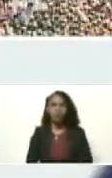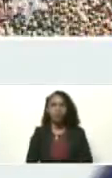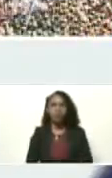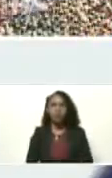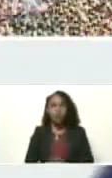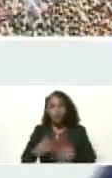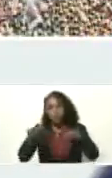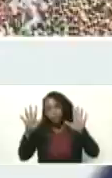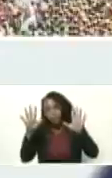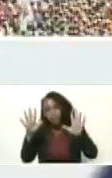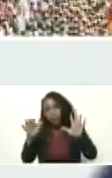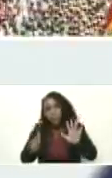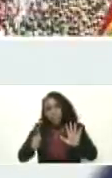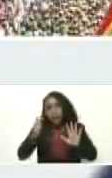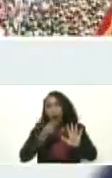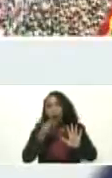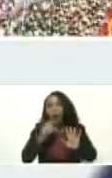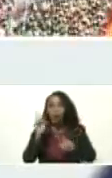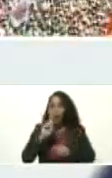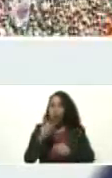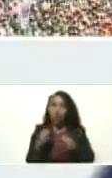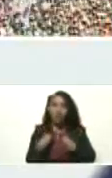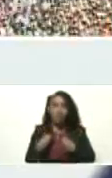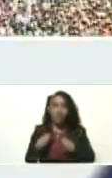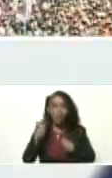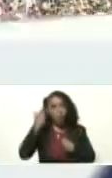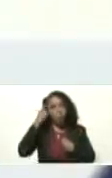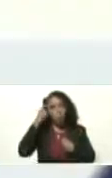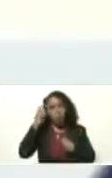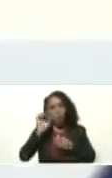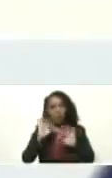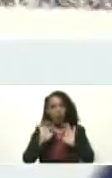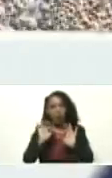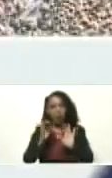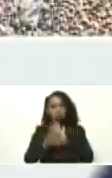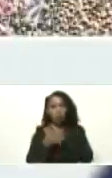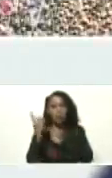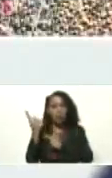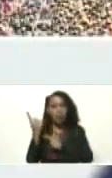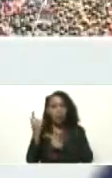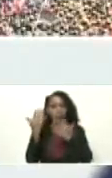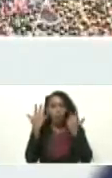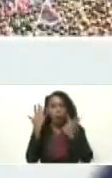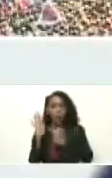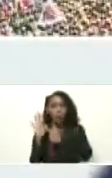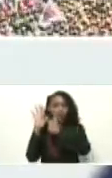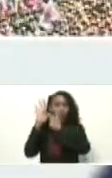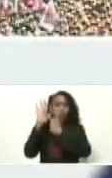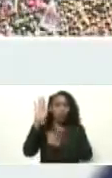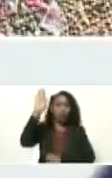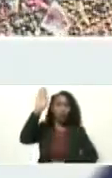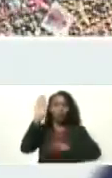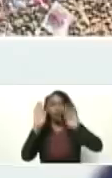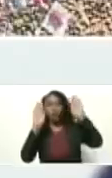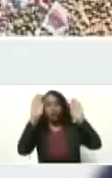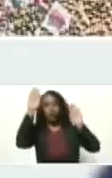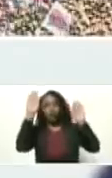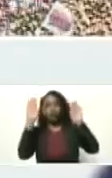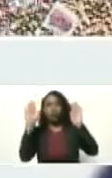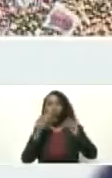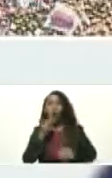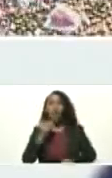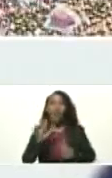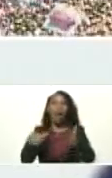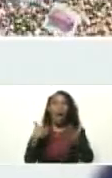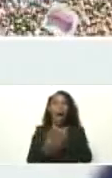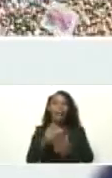Quizás los más jóvenes no vivieron eso. Levanten la mano los jóvenes hasta 30